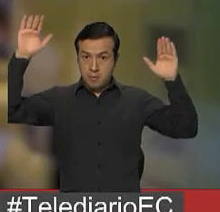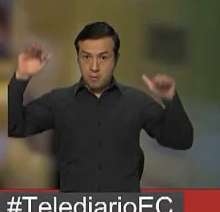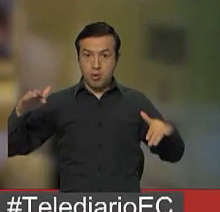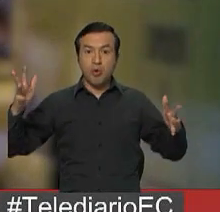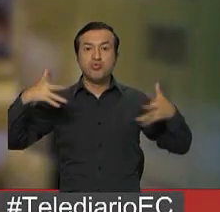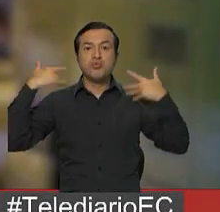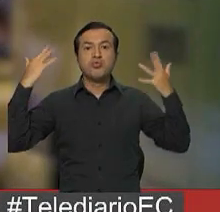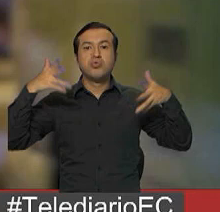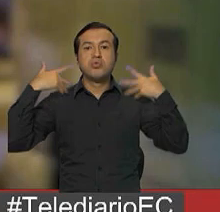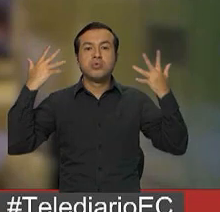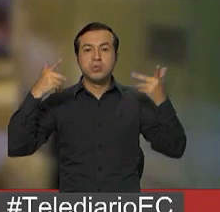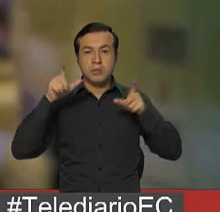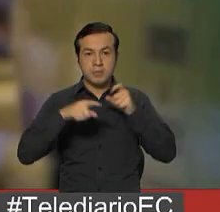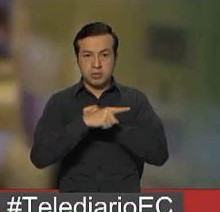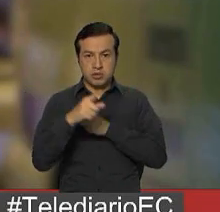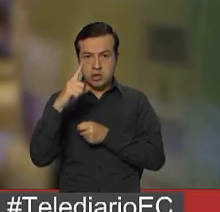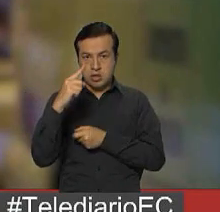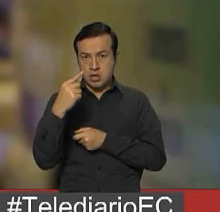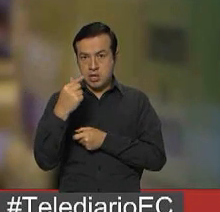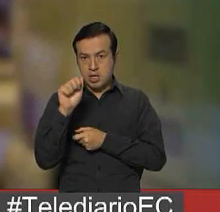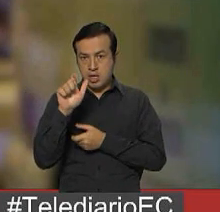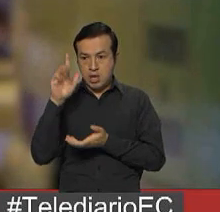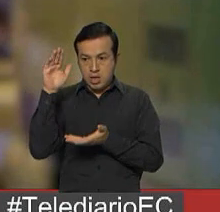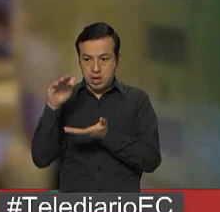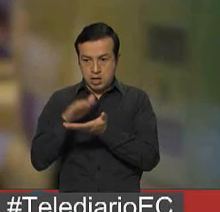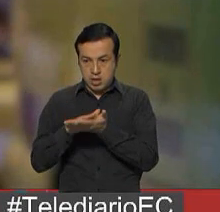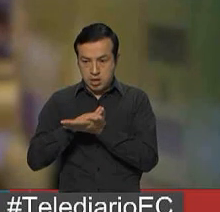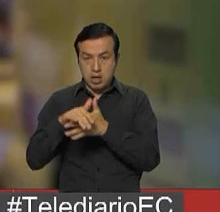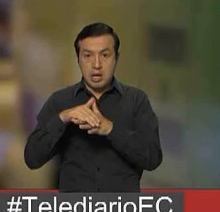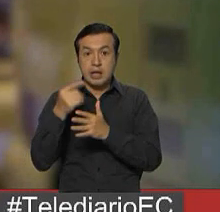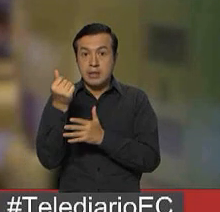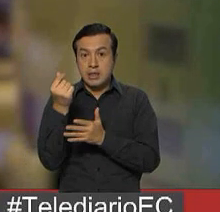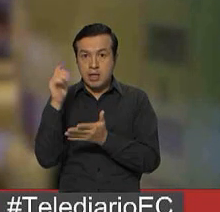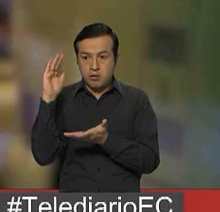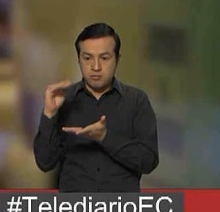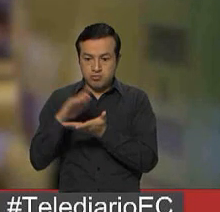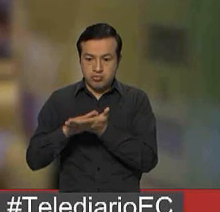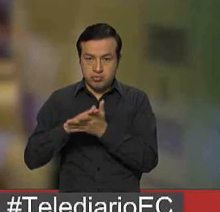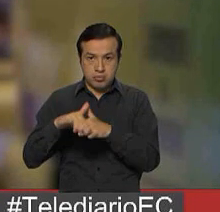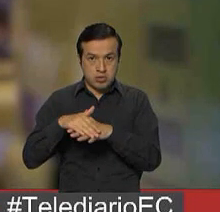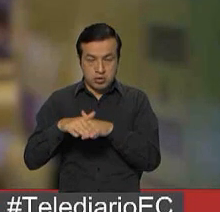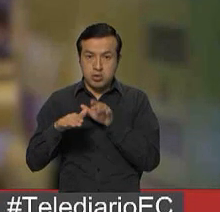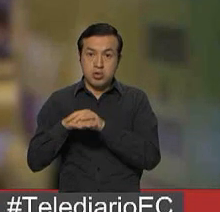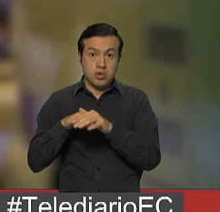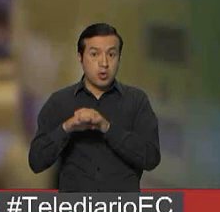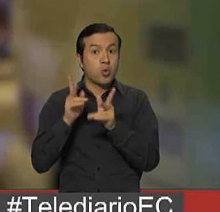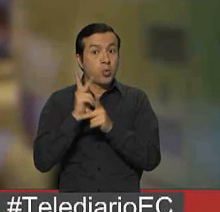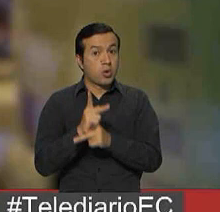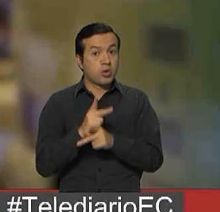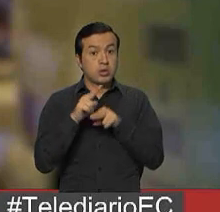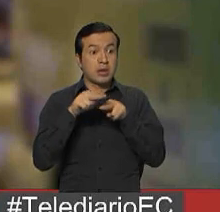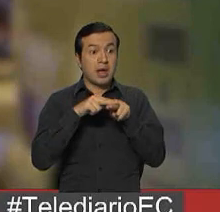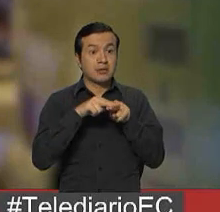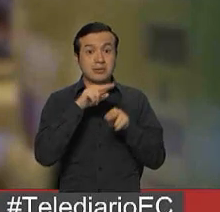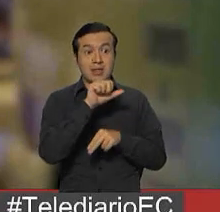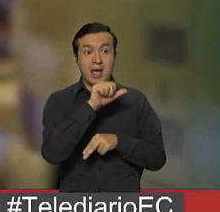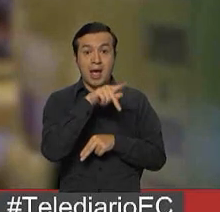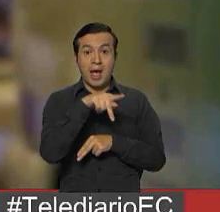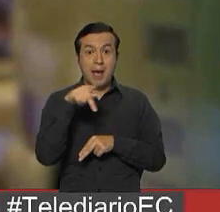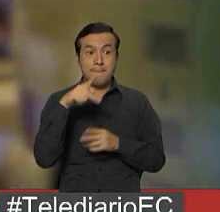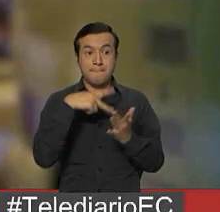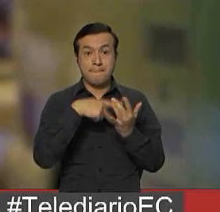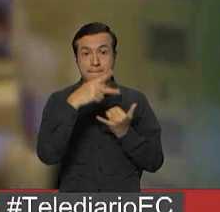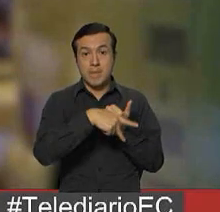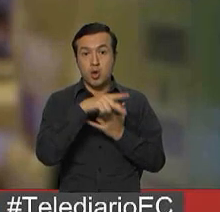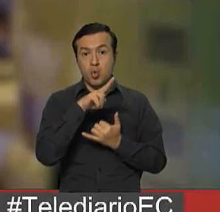suministrar a los usuarios gel anti bacterial y desinfectar monedas o billetes está prohibido el servicio de taxis de ejecutivos o de